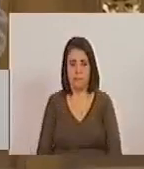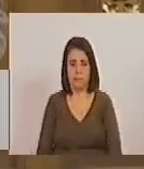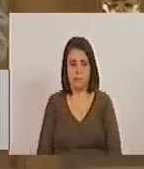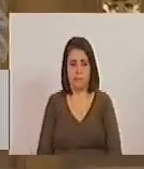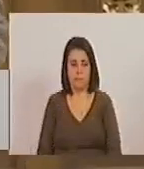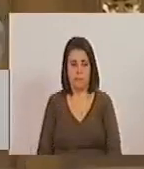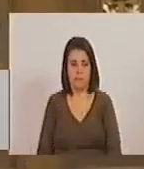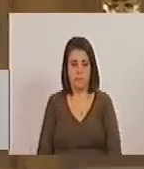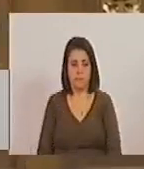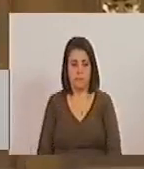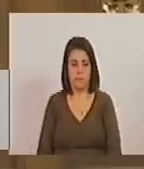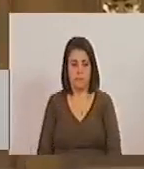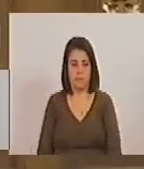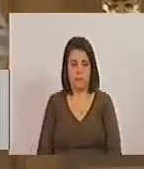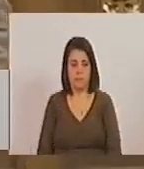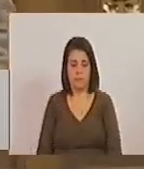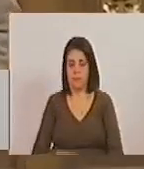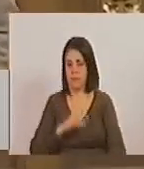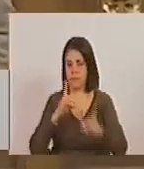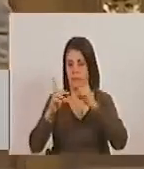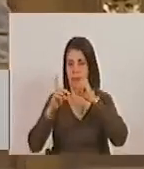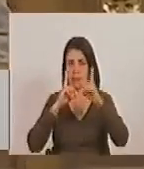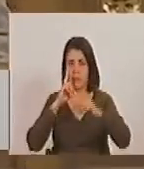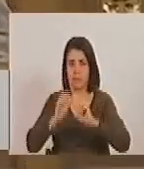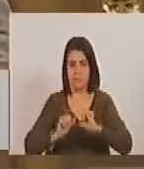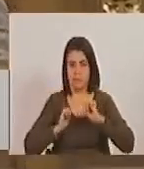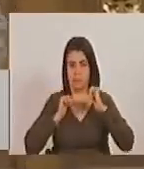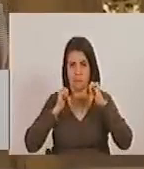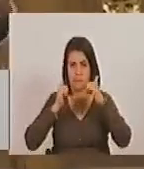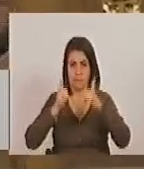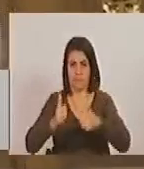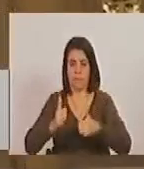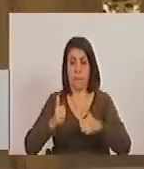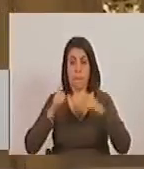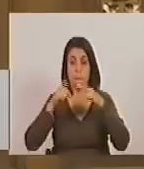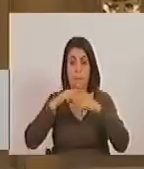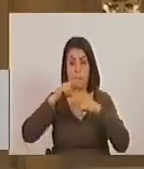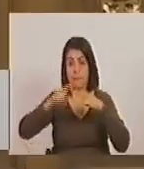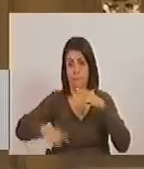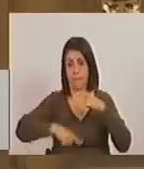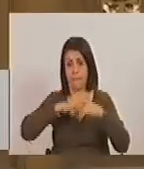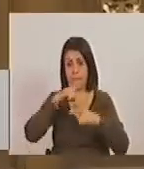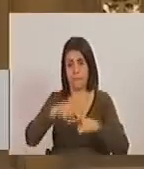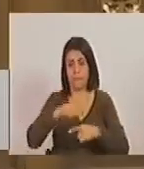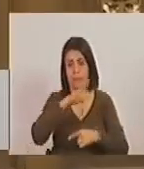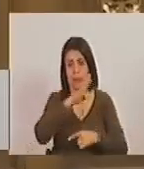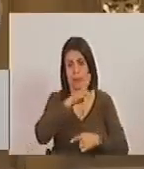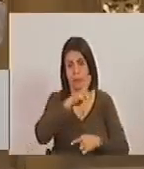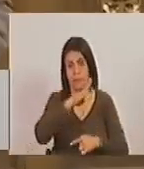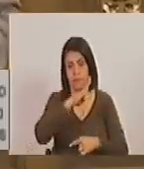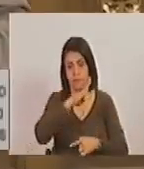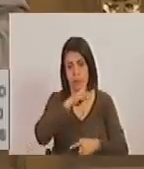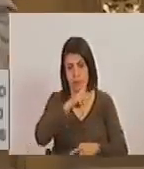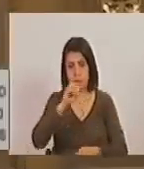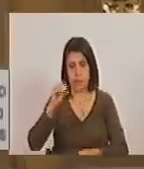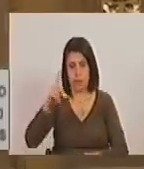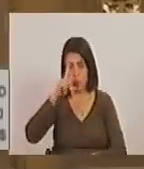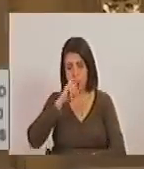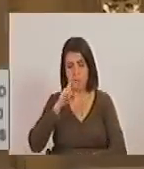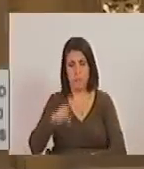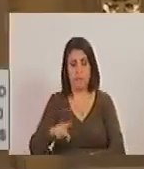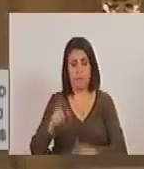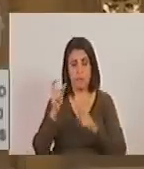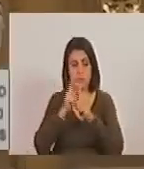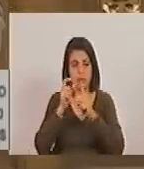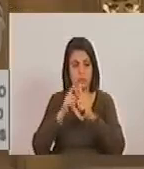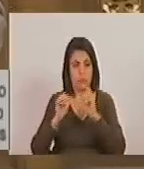parte de un debate que iniciamos en este ciclo bicentenario. Y quiero iniciar con una